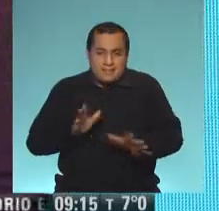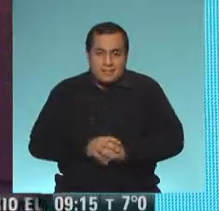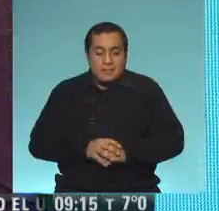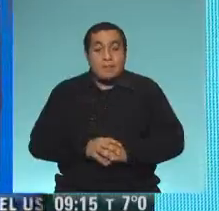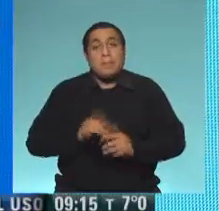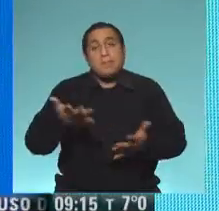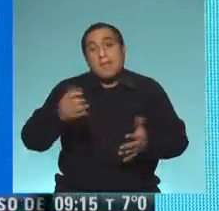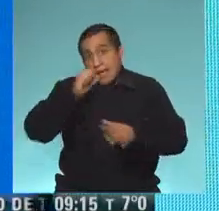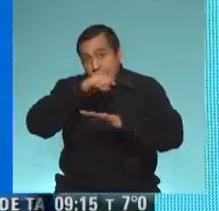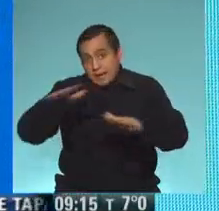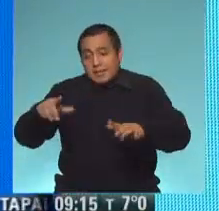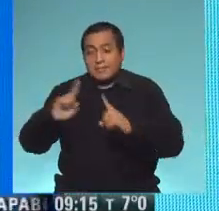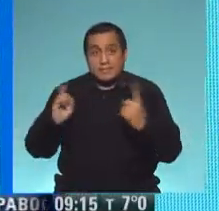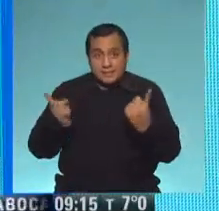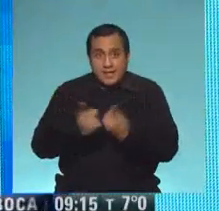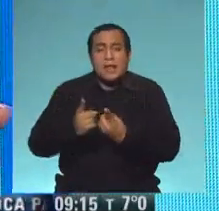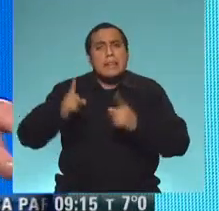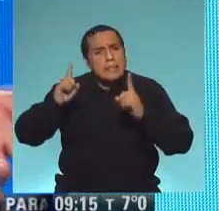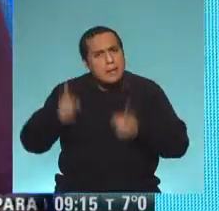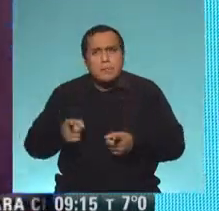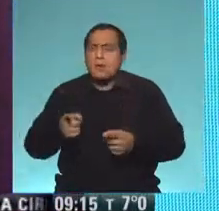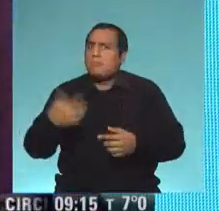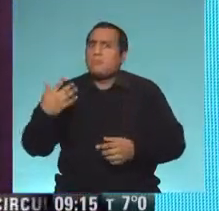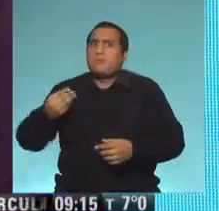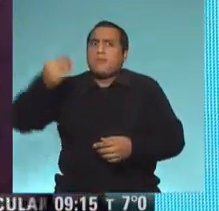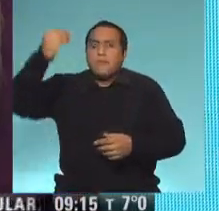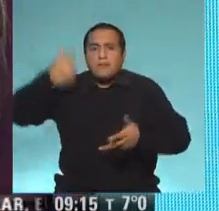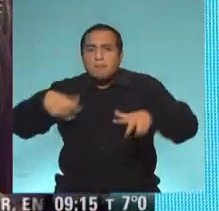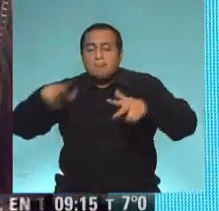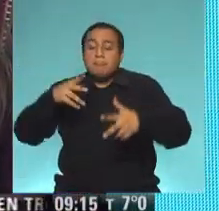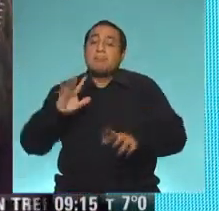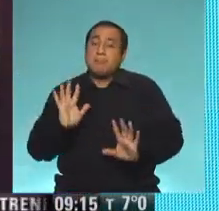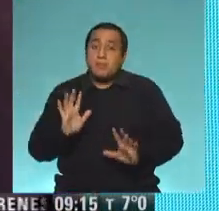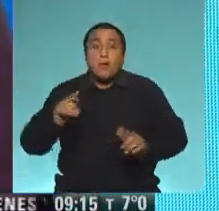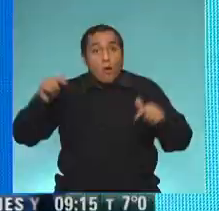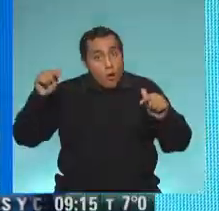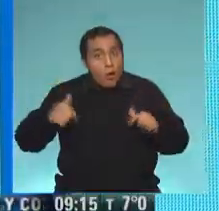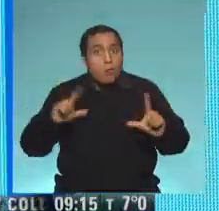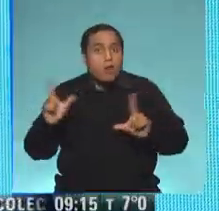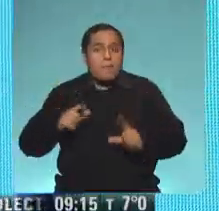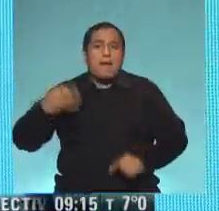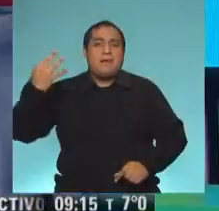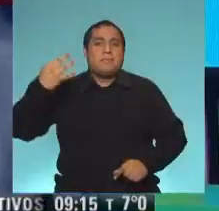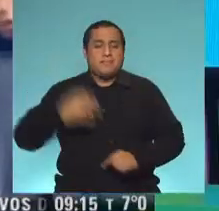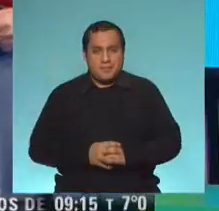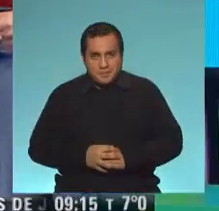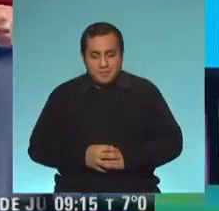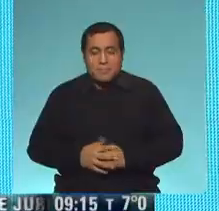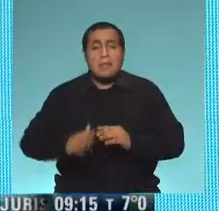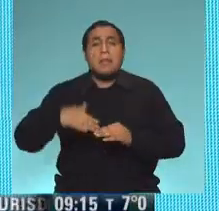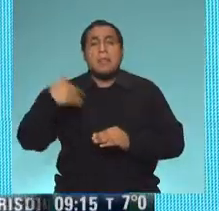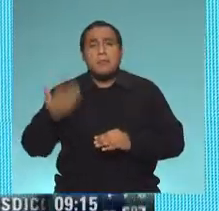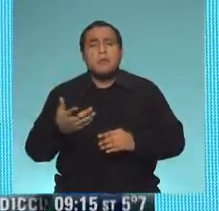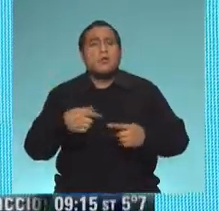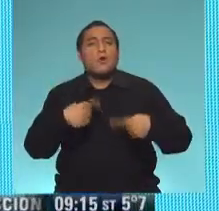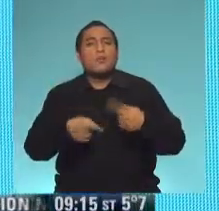jardín y en la sala también es un recurso que utilizamos mucho nosotros también. Así que bueno, hoy tenemos programa súper especial. Y después vamos a seguir